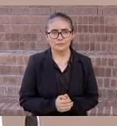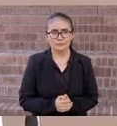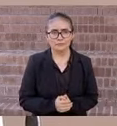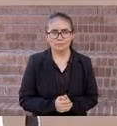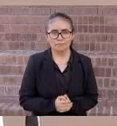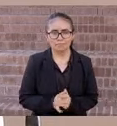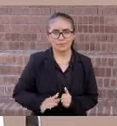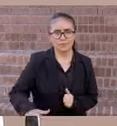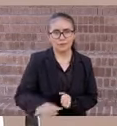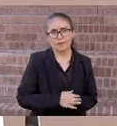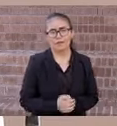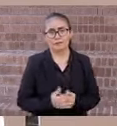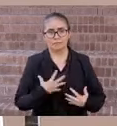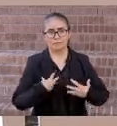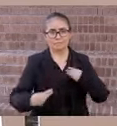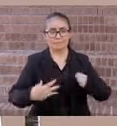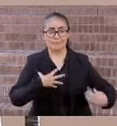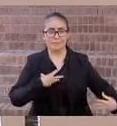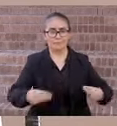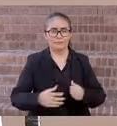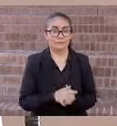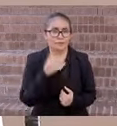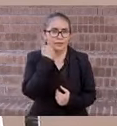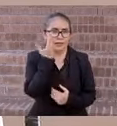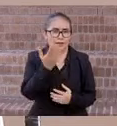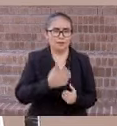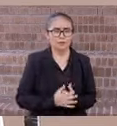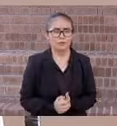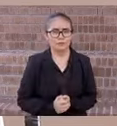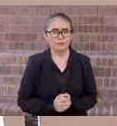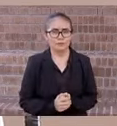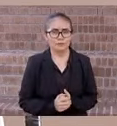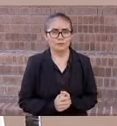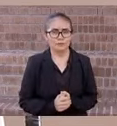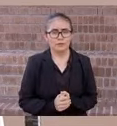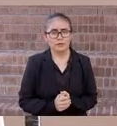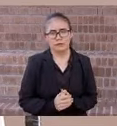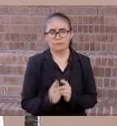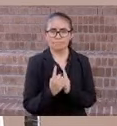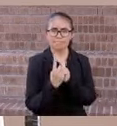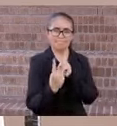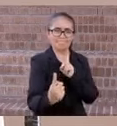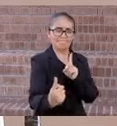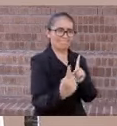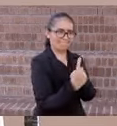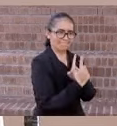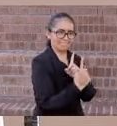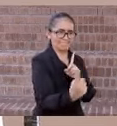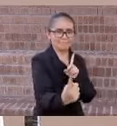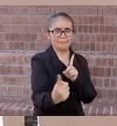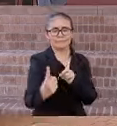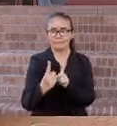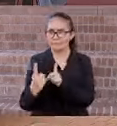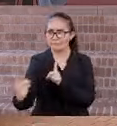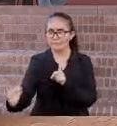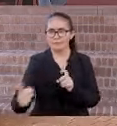la pandemia tenemos que guardar la sana a distancia